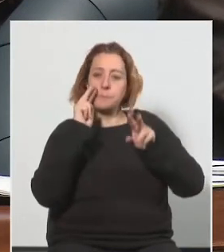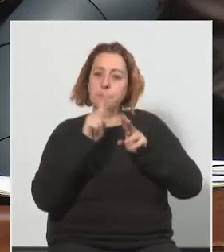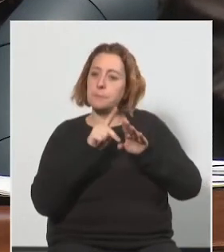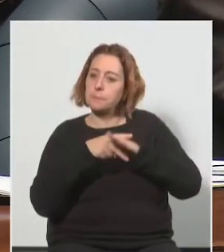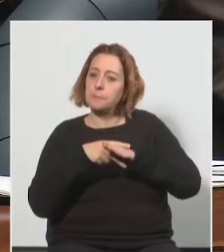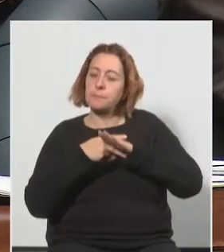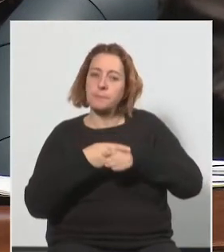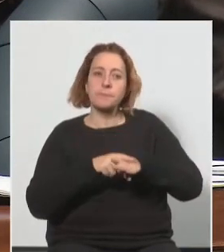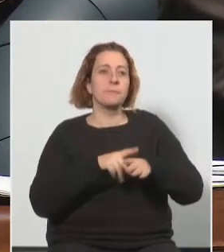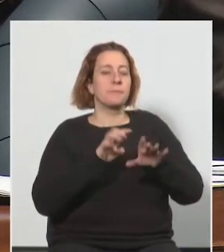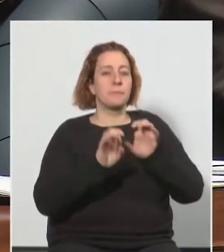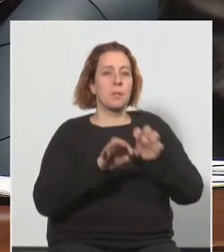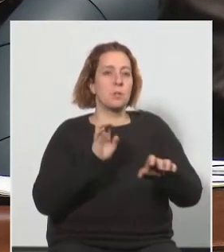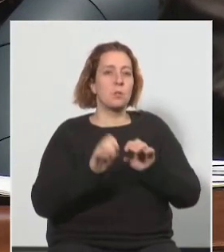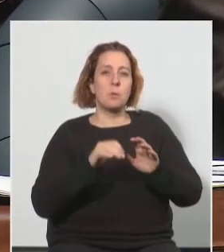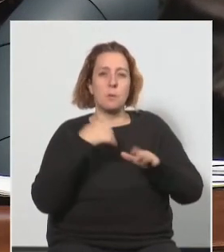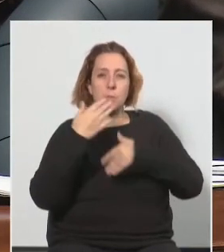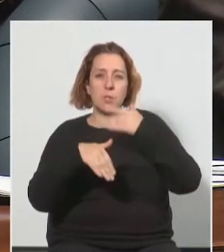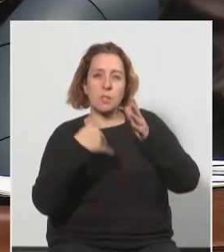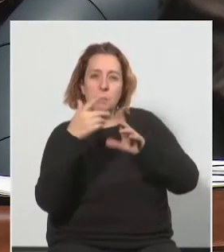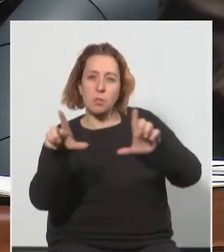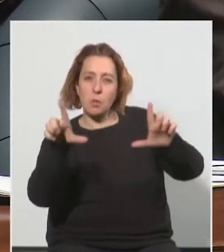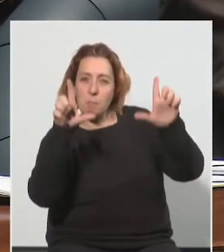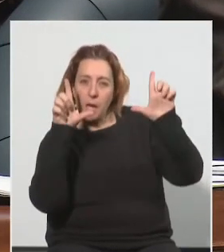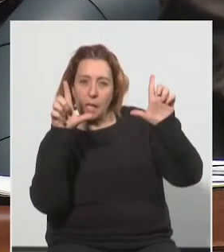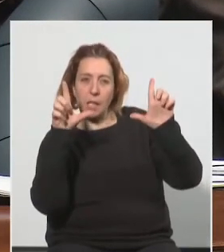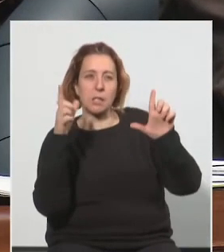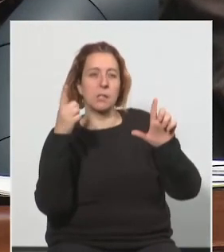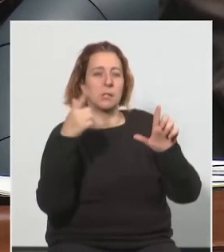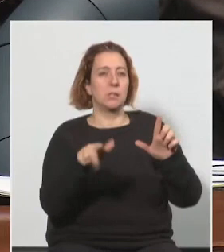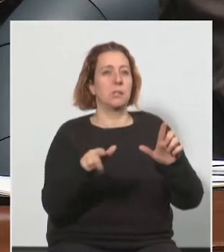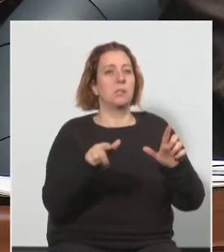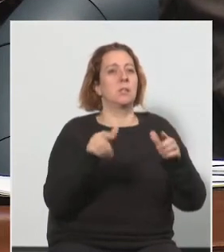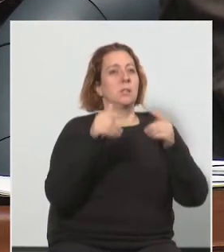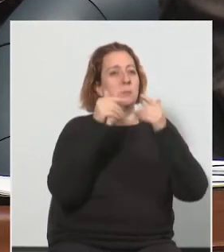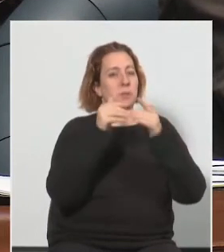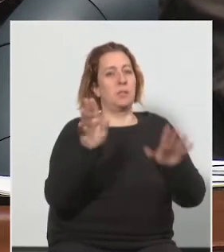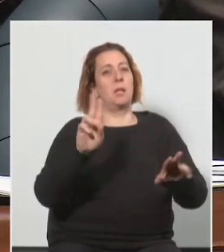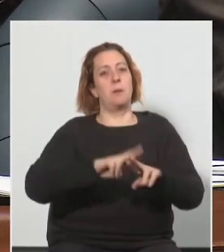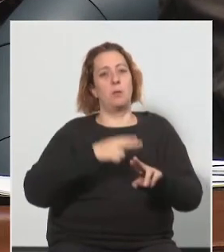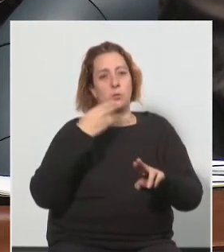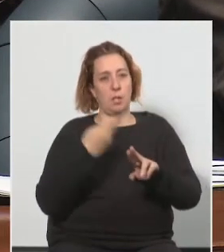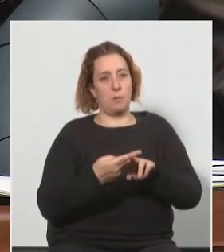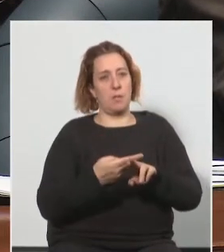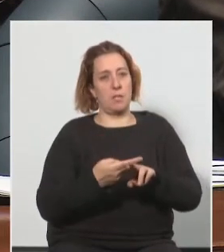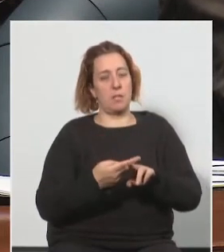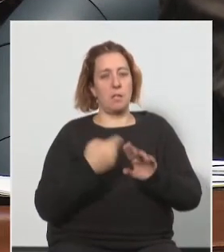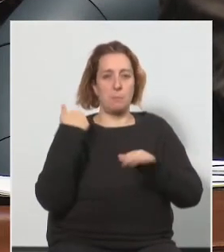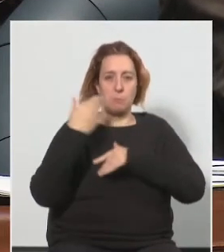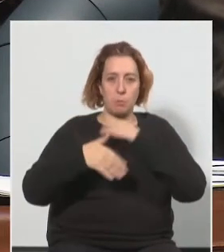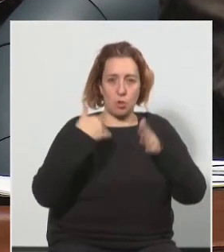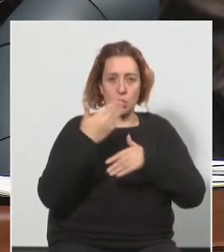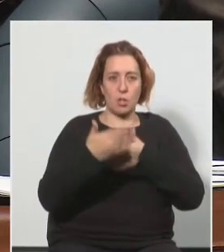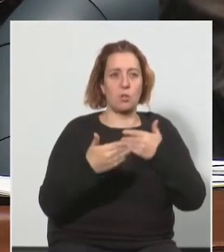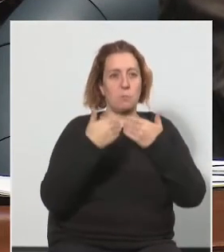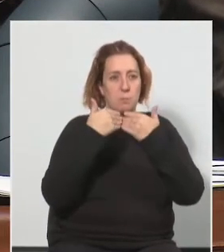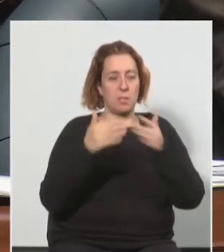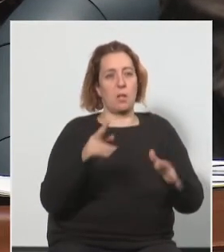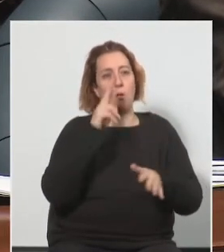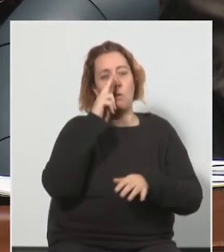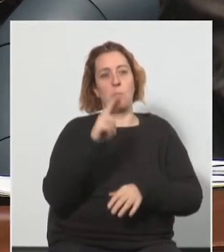operación y software de procesamiento de imagen. En pocas palabras, arrancaba de vuelta el proceso iniciado